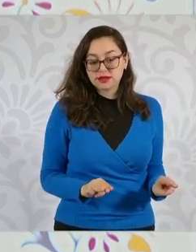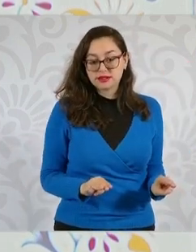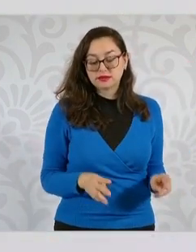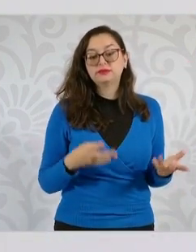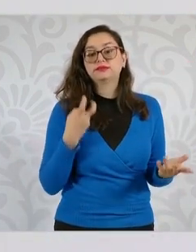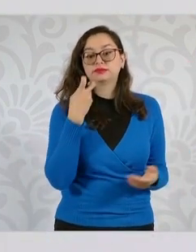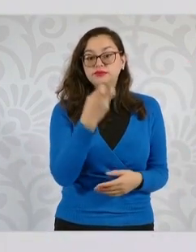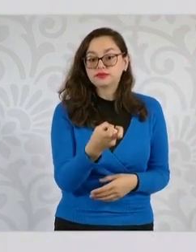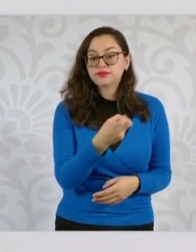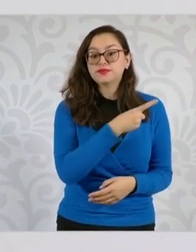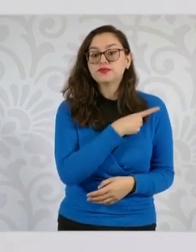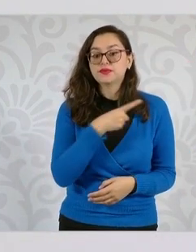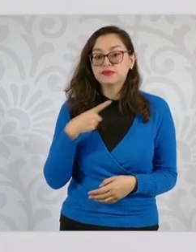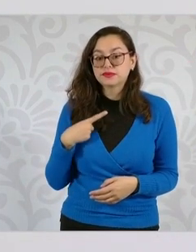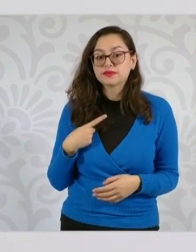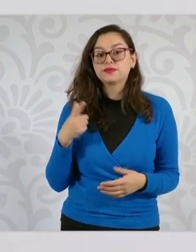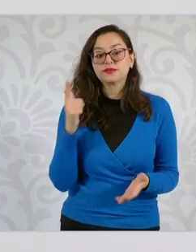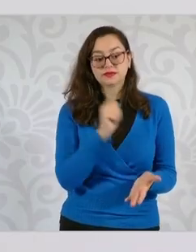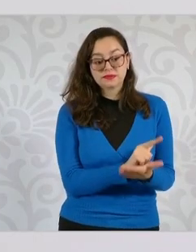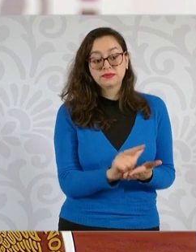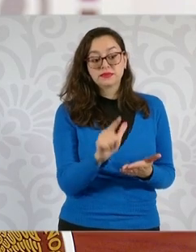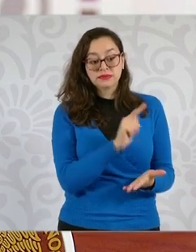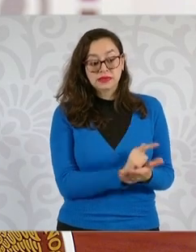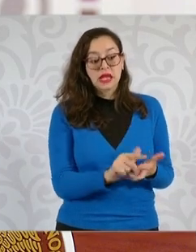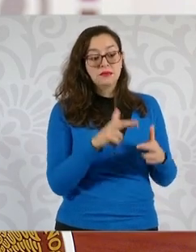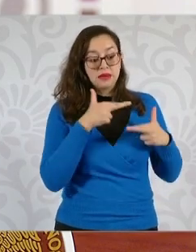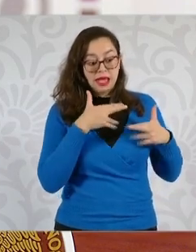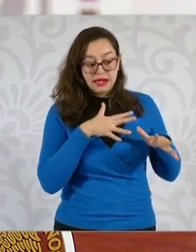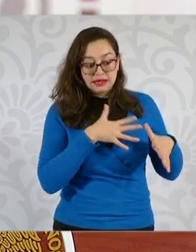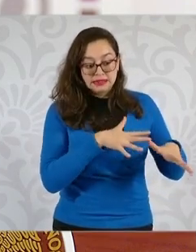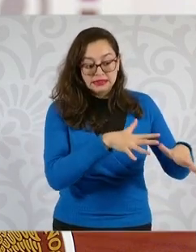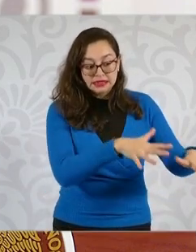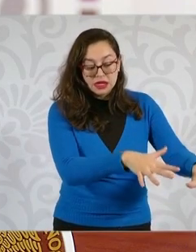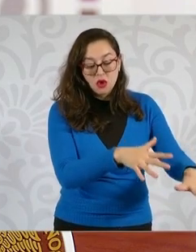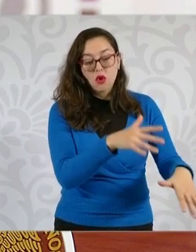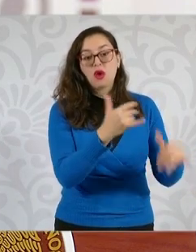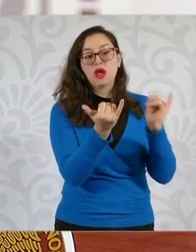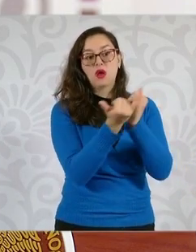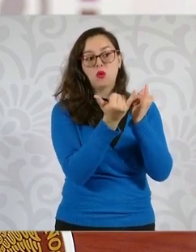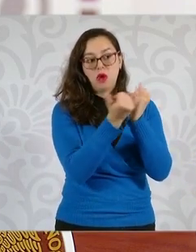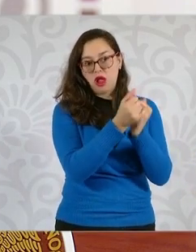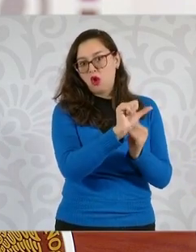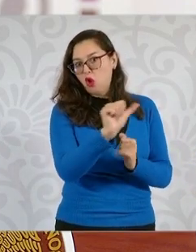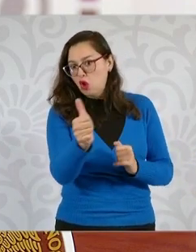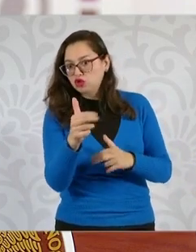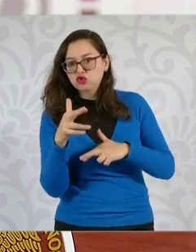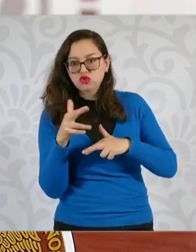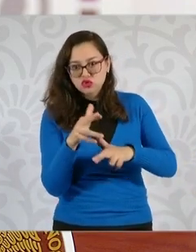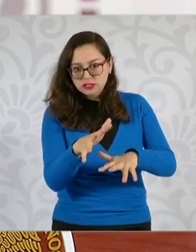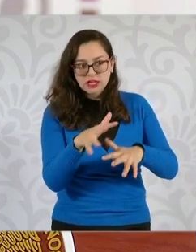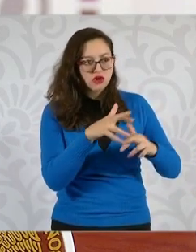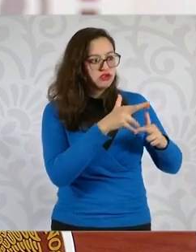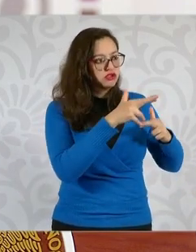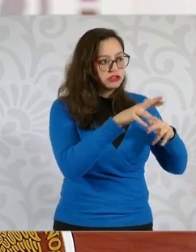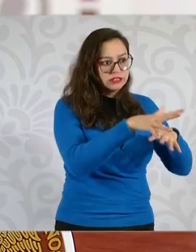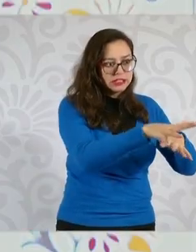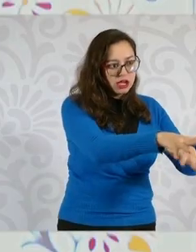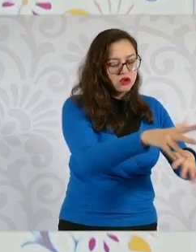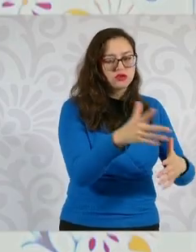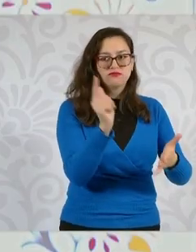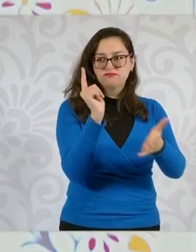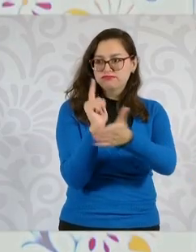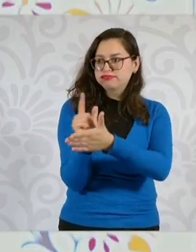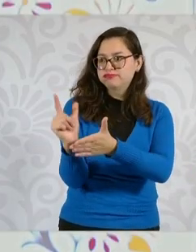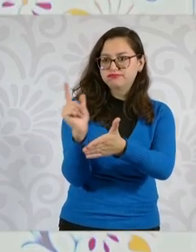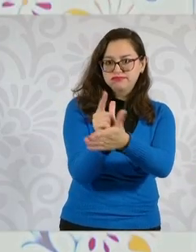saneamiento del río Tula y otros ríos que desembocan en el río Tula estamos trabajando para